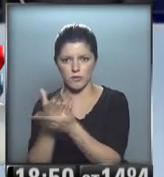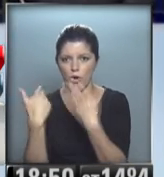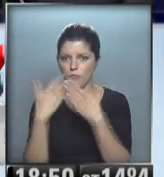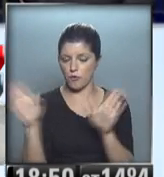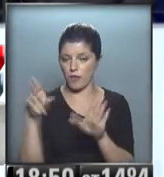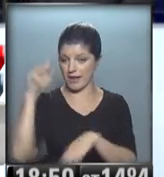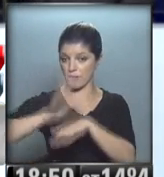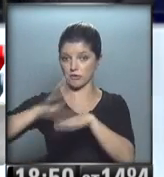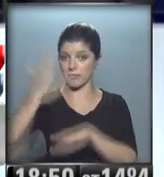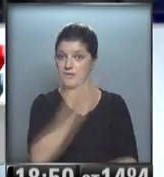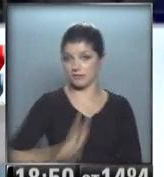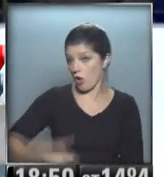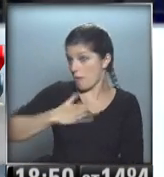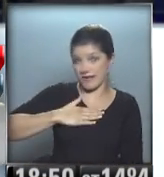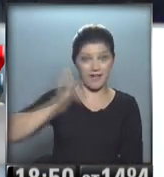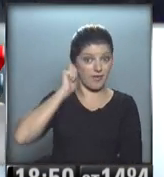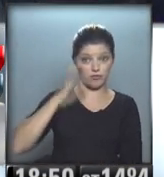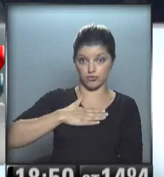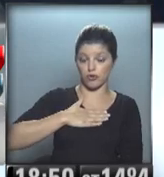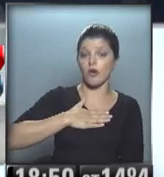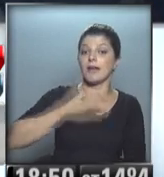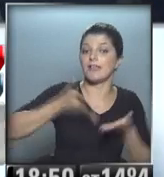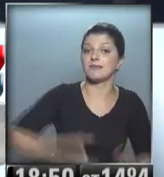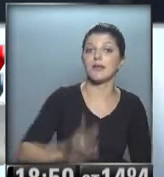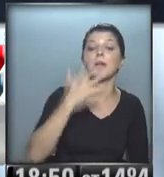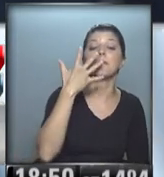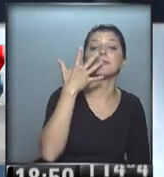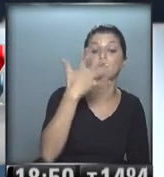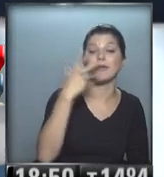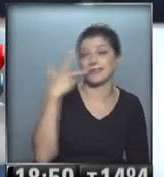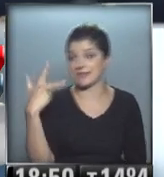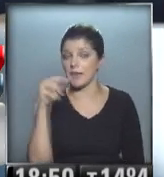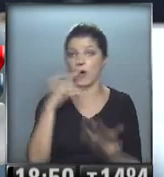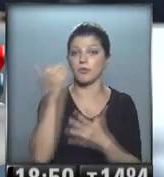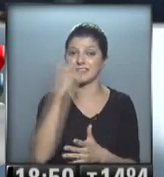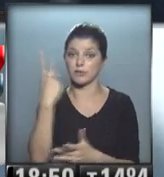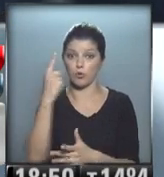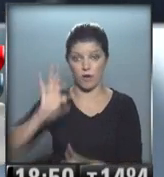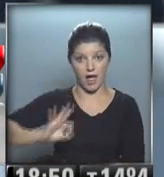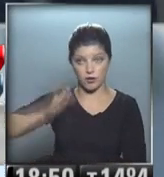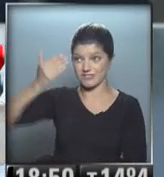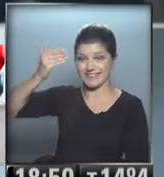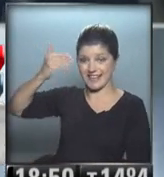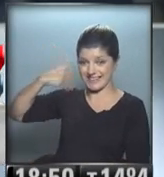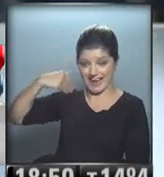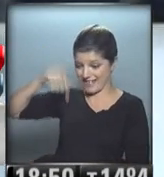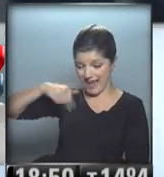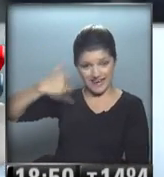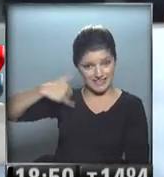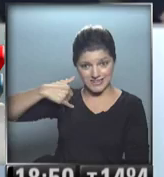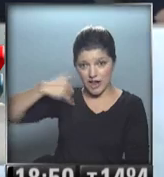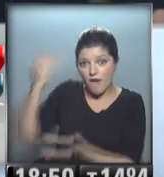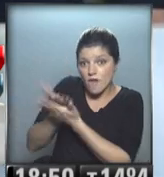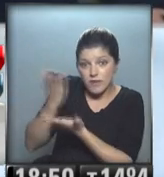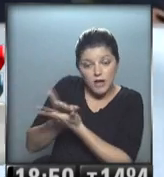Estado Nacional. Mi edad, yo soy del 53, así que hacía 61 años que en la Argentina